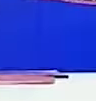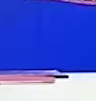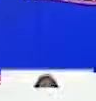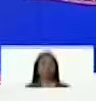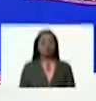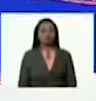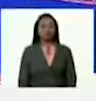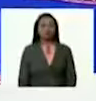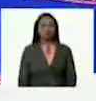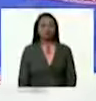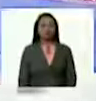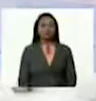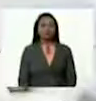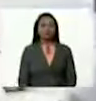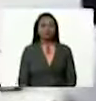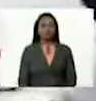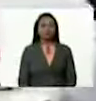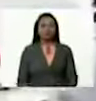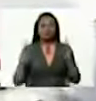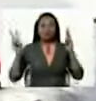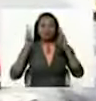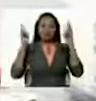Venceremos, Draculín.